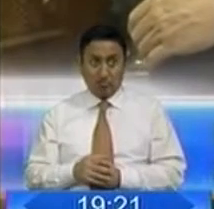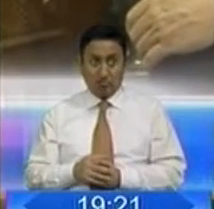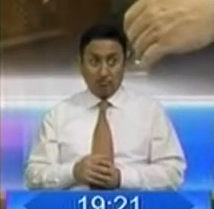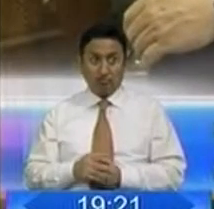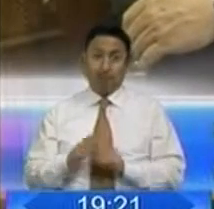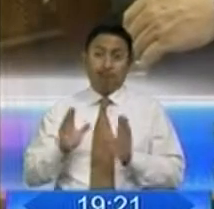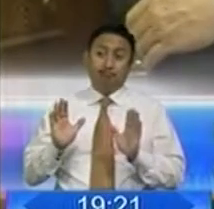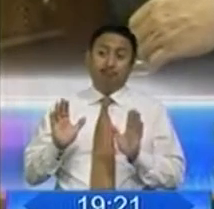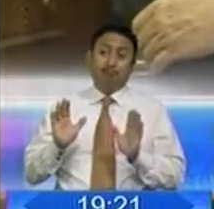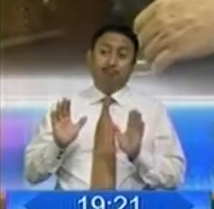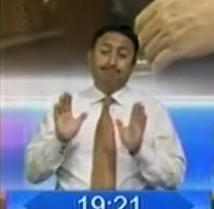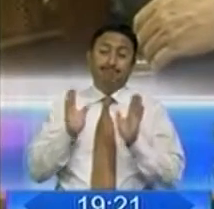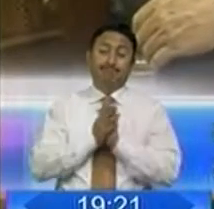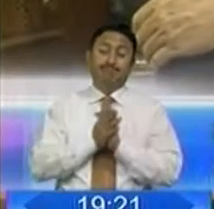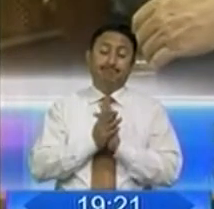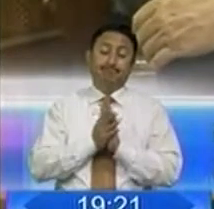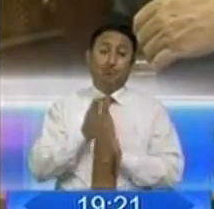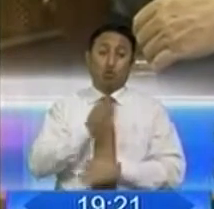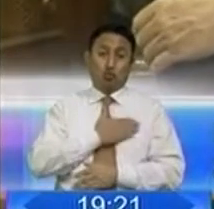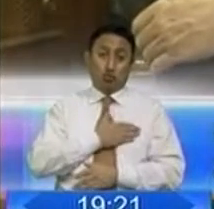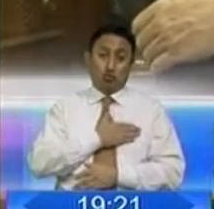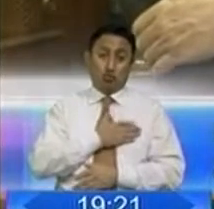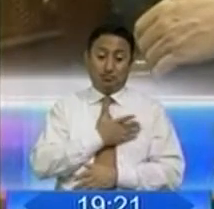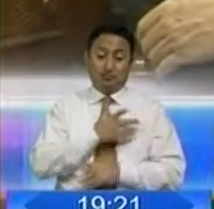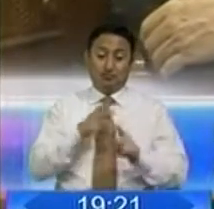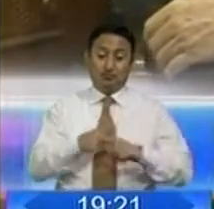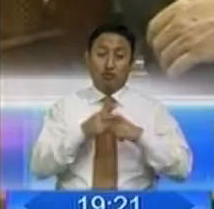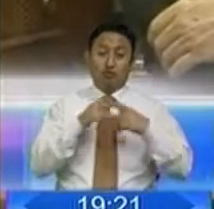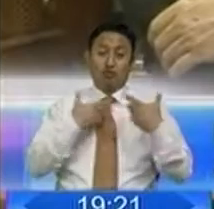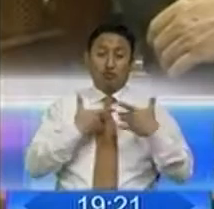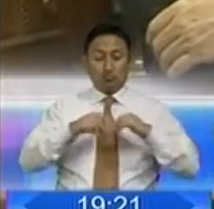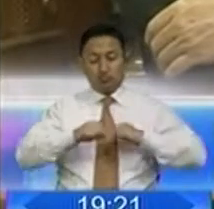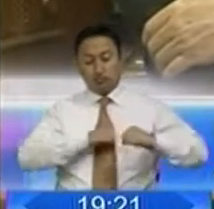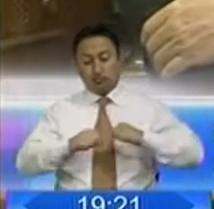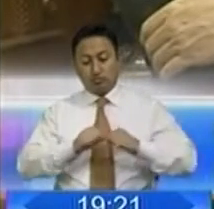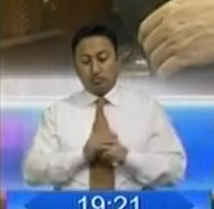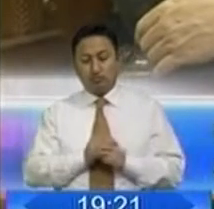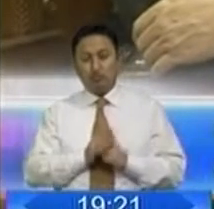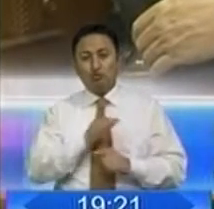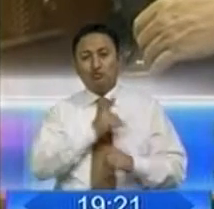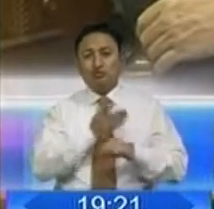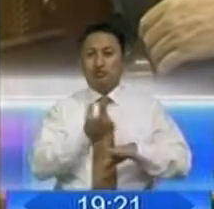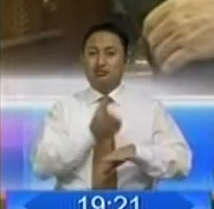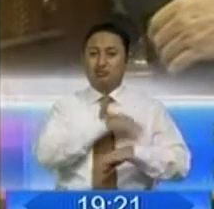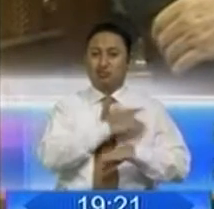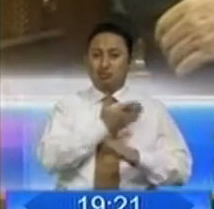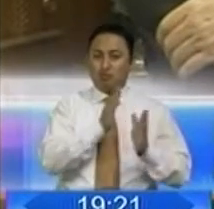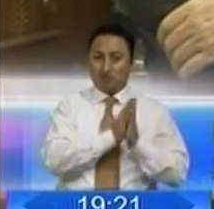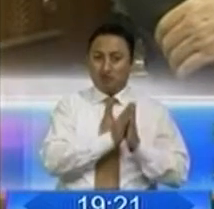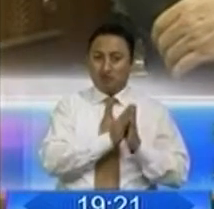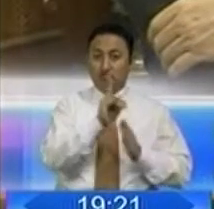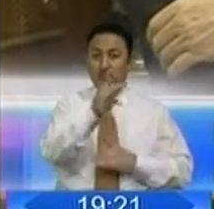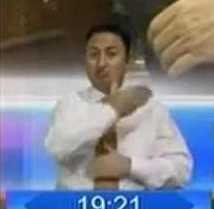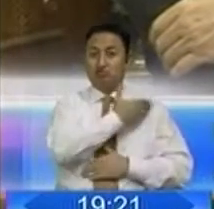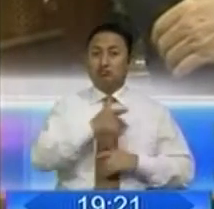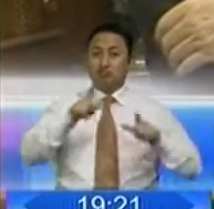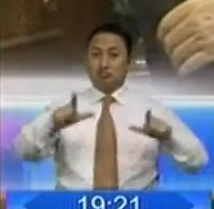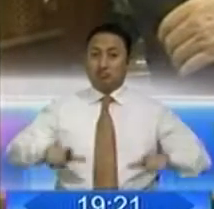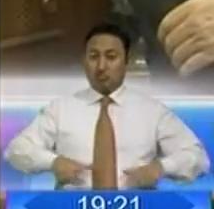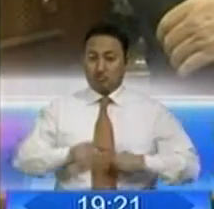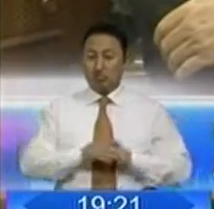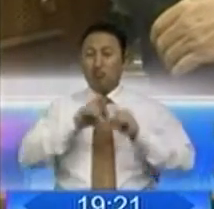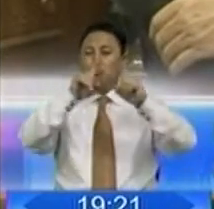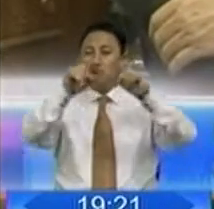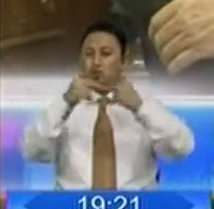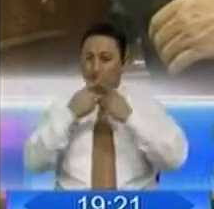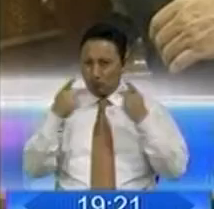Bueno, yo he mantenido desde el inicio de mi gestión, y por ello es que había planteado al presidente de la República que en la consulta